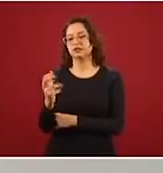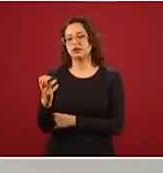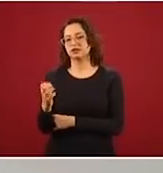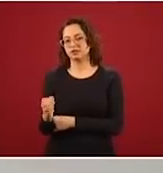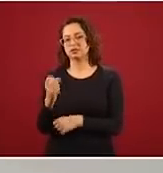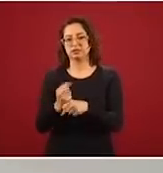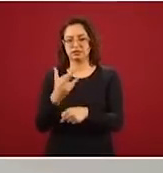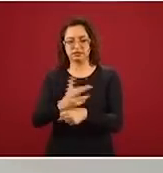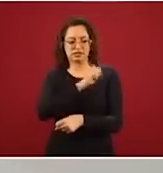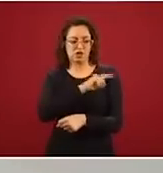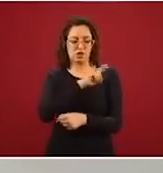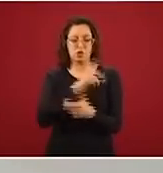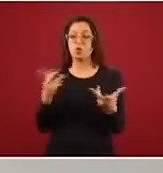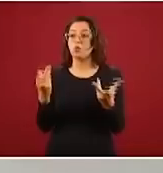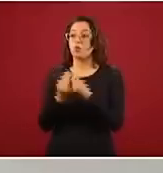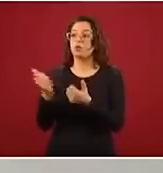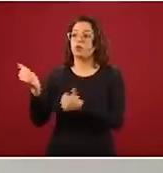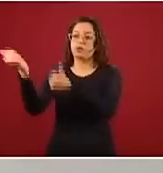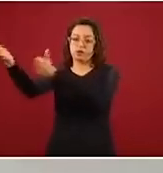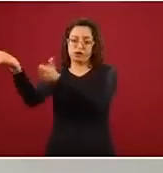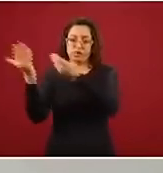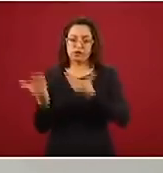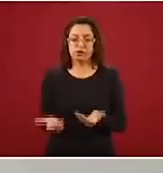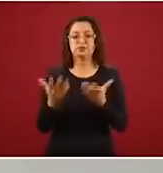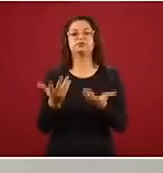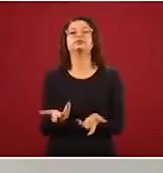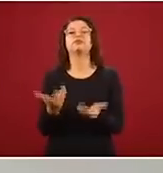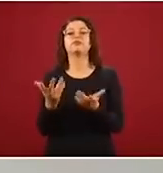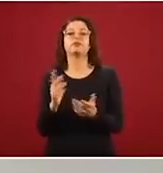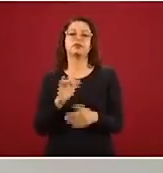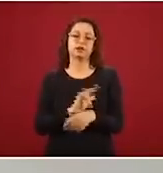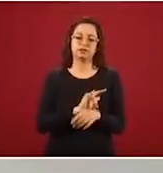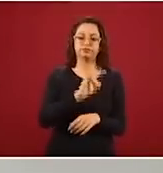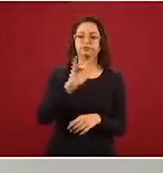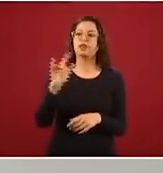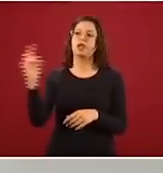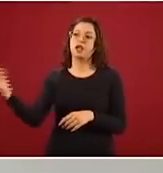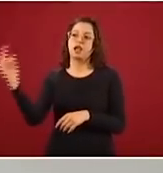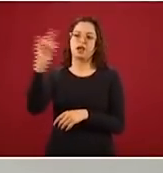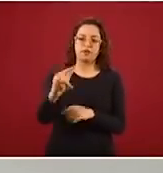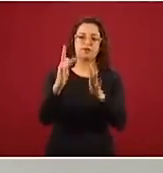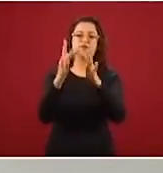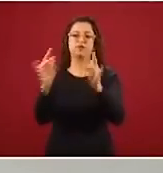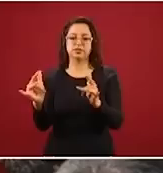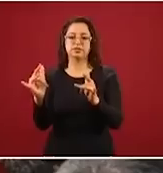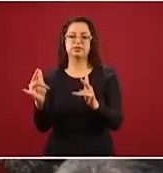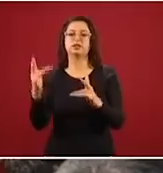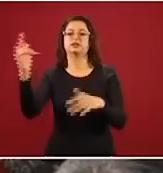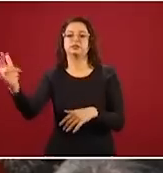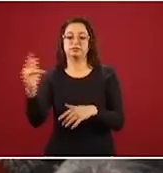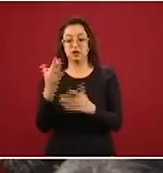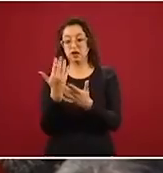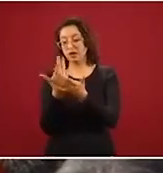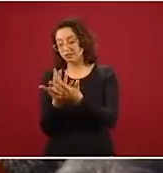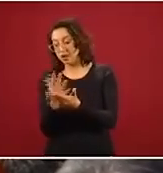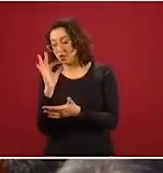se repatriaron. Colaboración del gobierno de Francia, fueron a Francia siguiendo el protocolo recomendado internacionalmente, están en